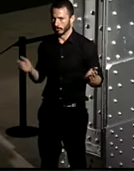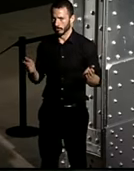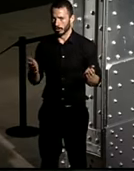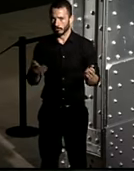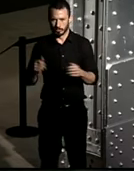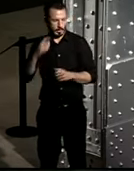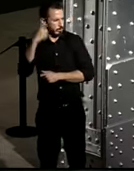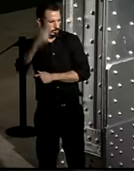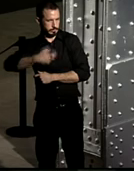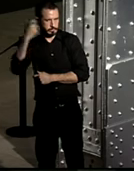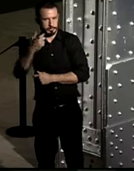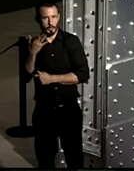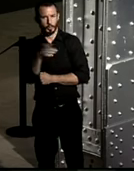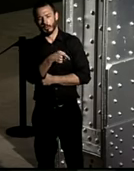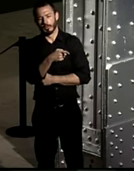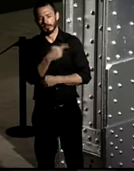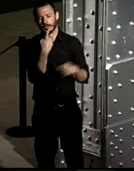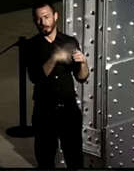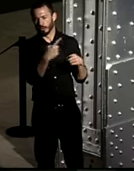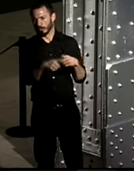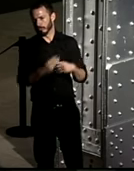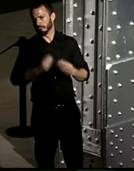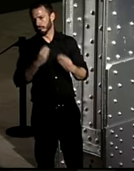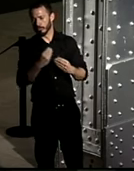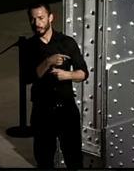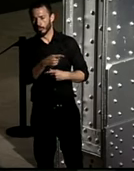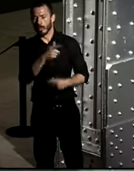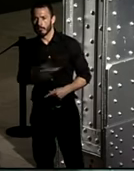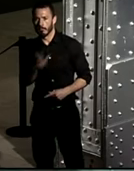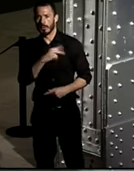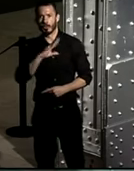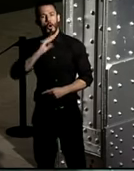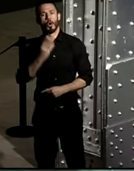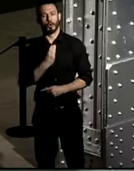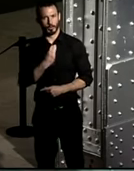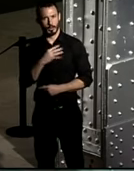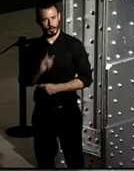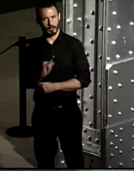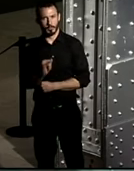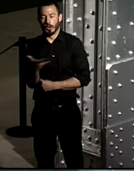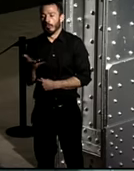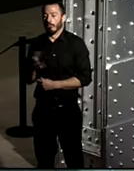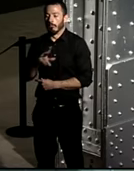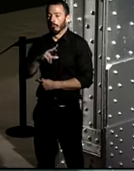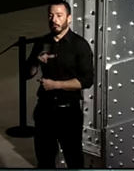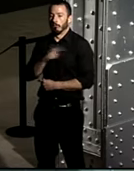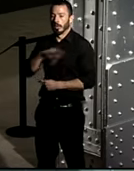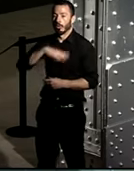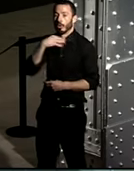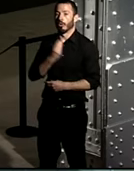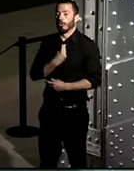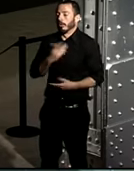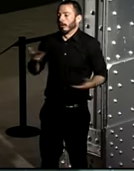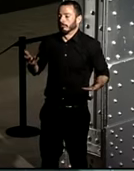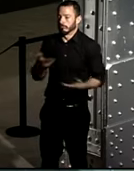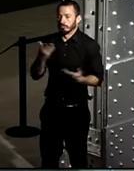¿eh? Ojo. Que también tienes tus Goyas y tus reconocimientos. Tener un Goya no demuestra que domines nada. Tener un Goya es pura